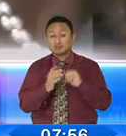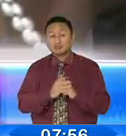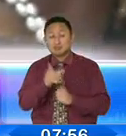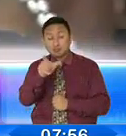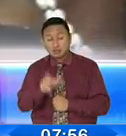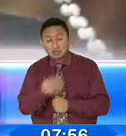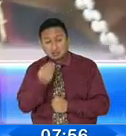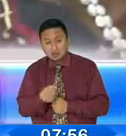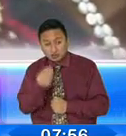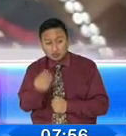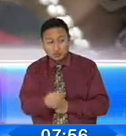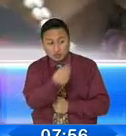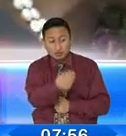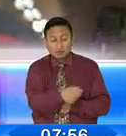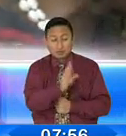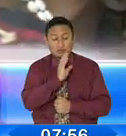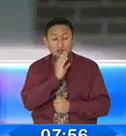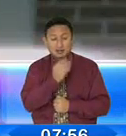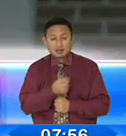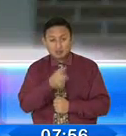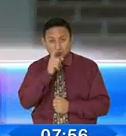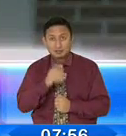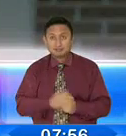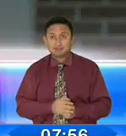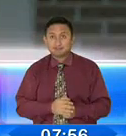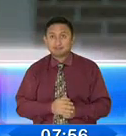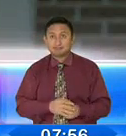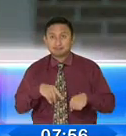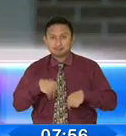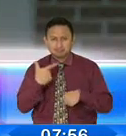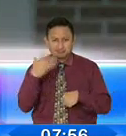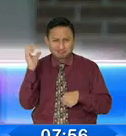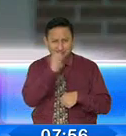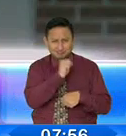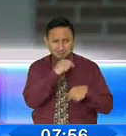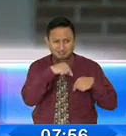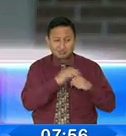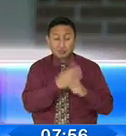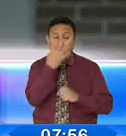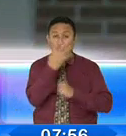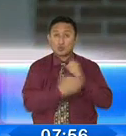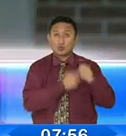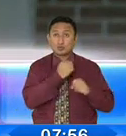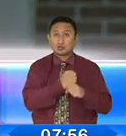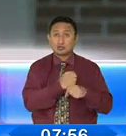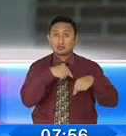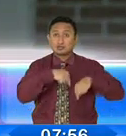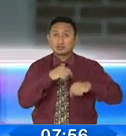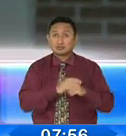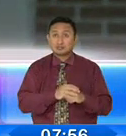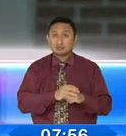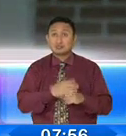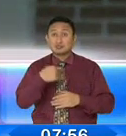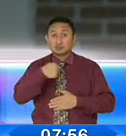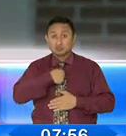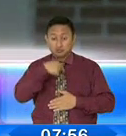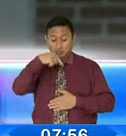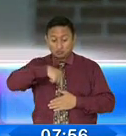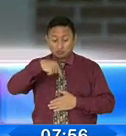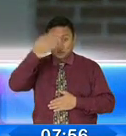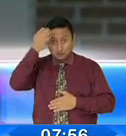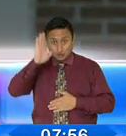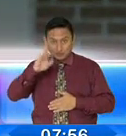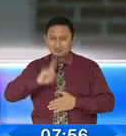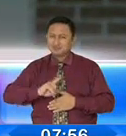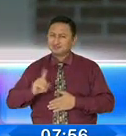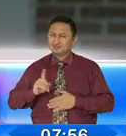hambriento, dar de beber al sediento. Nos vamos dando cuenta todos estos 4 años... que el propósito mío no es el propósito de Dios.